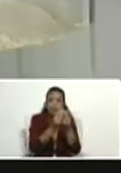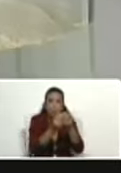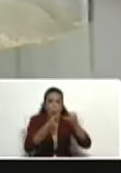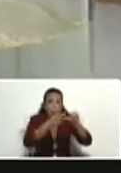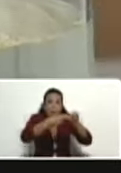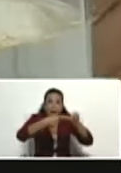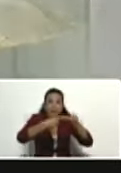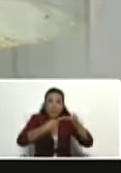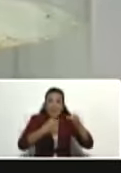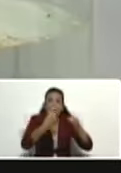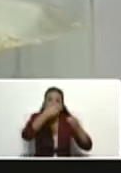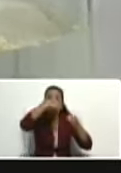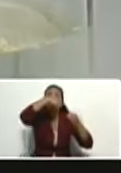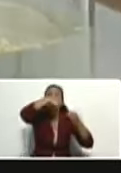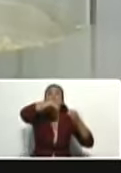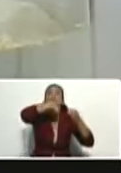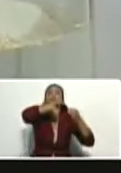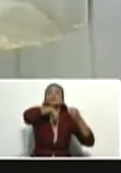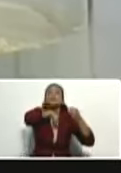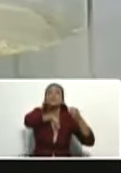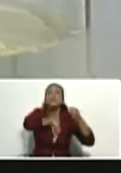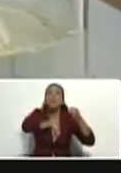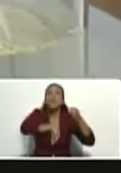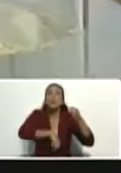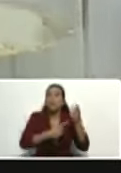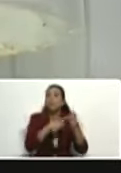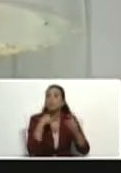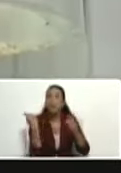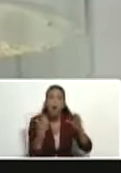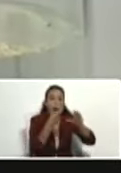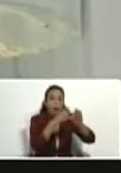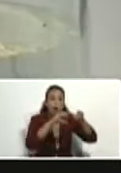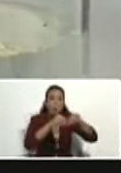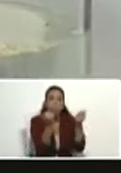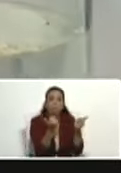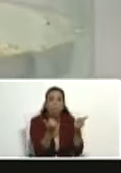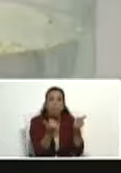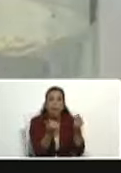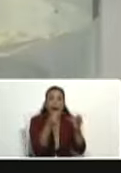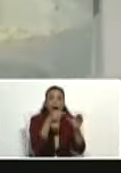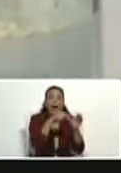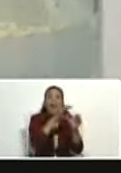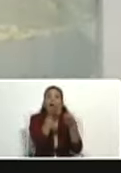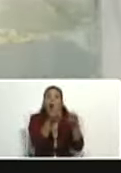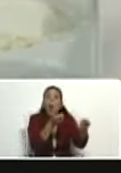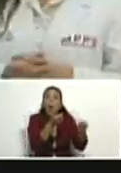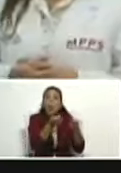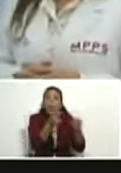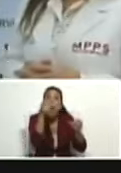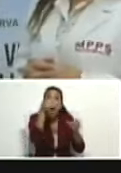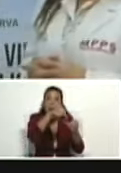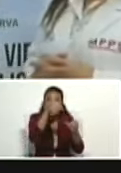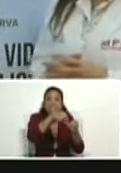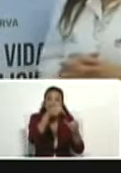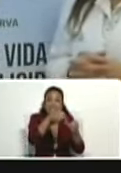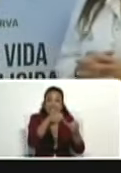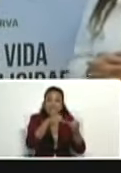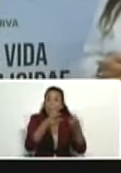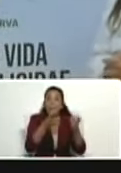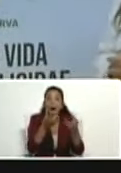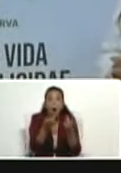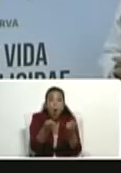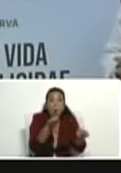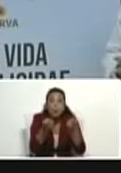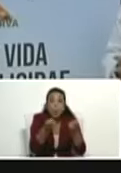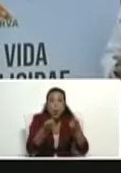tracto intestinal de esa larva que conduce a la muerte de la misma. De forma tal que, de esa manera, estamos atacando el